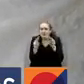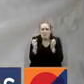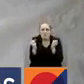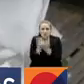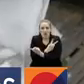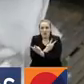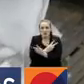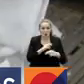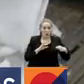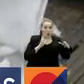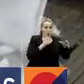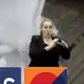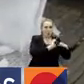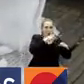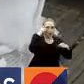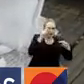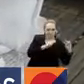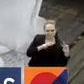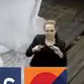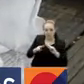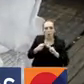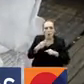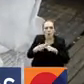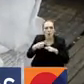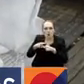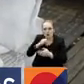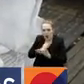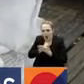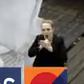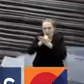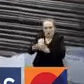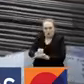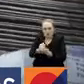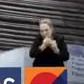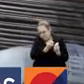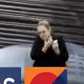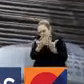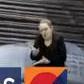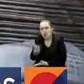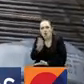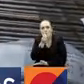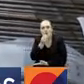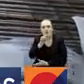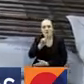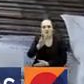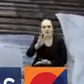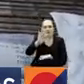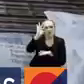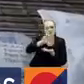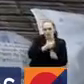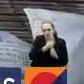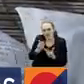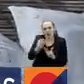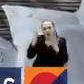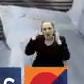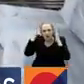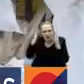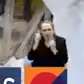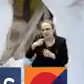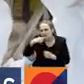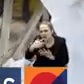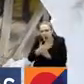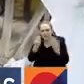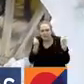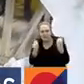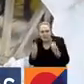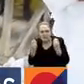Víctimas, hará el traslado en las próximas horas de 13 toneladas de alimentos no perecederos y elementos de aseo. Ayuda